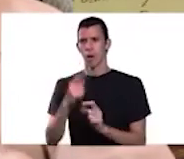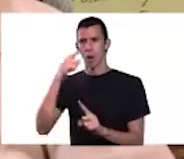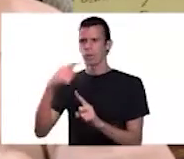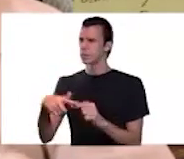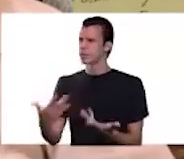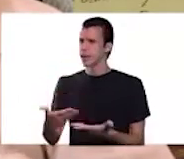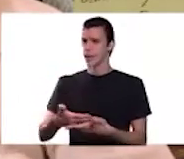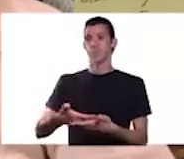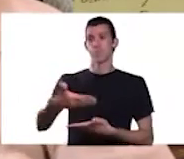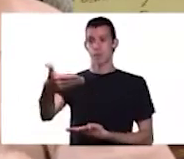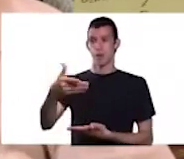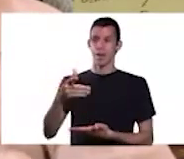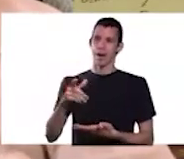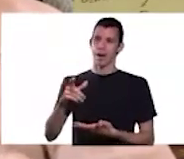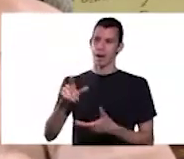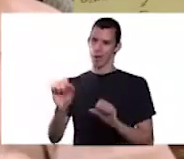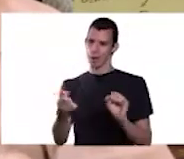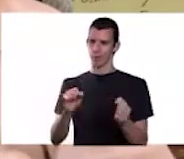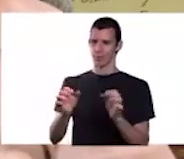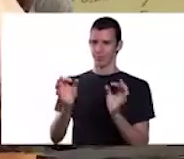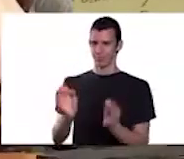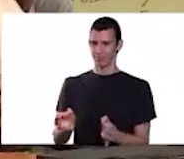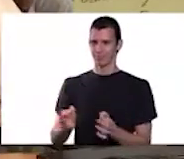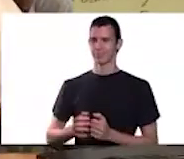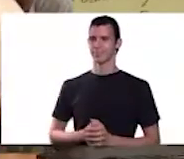Sus profesores pueden